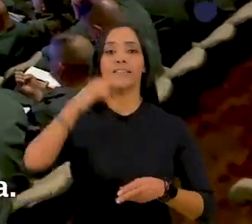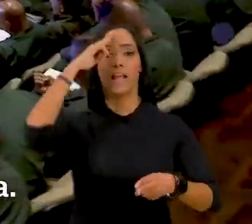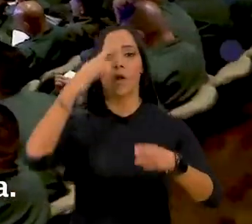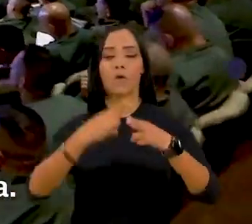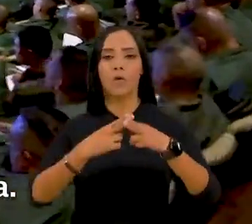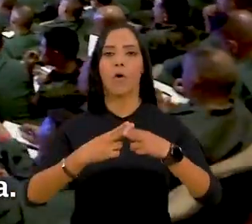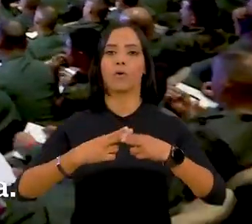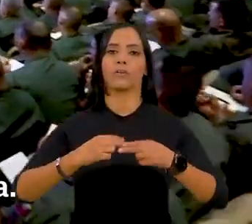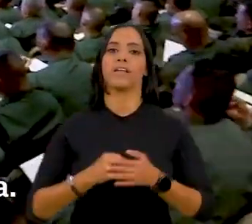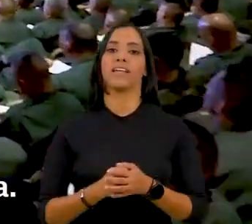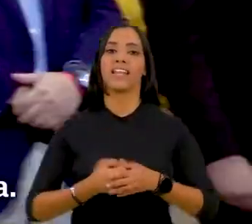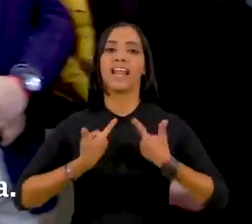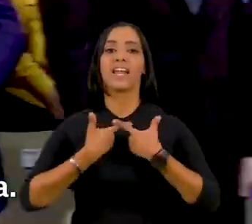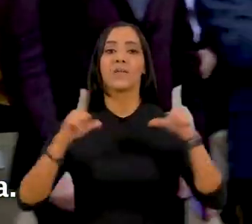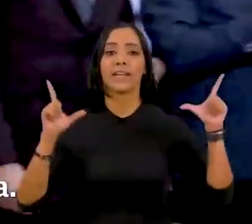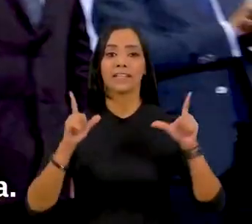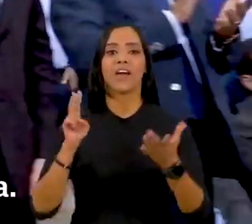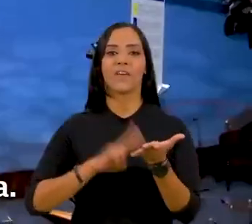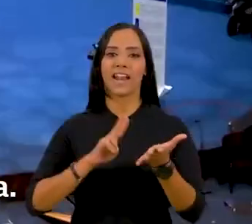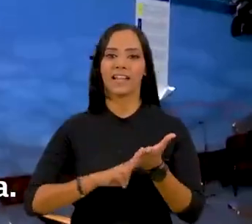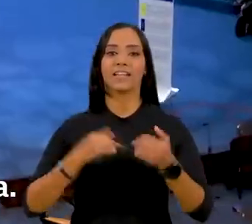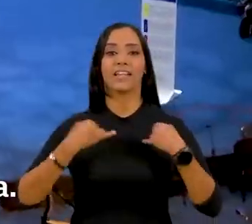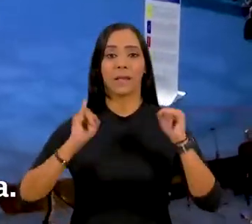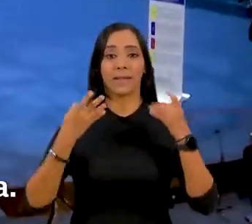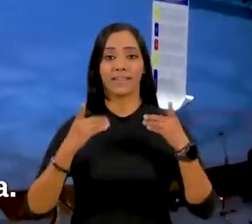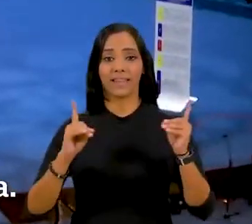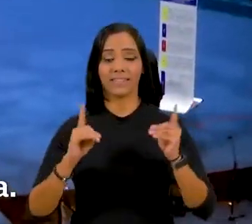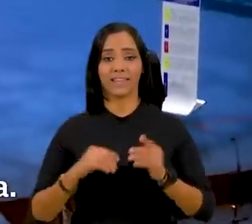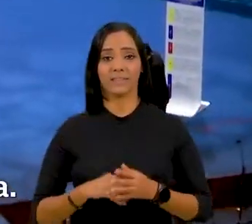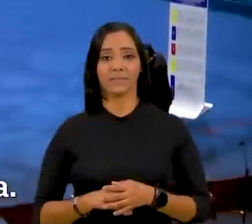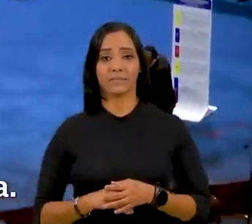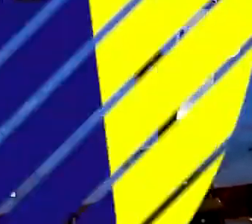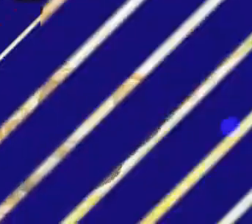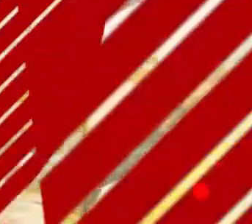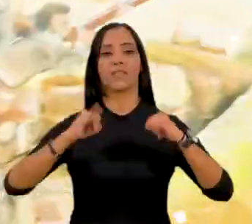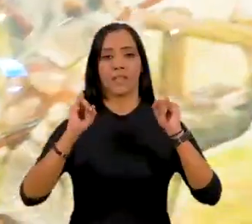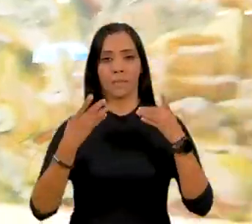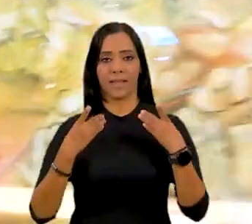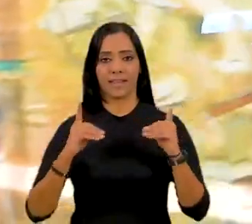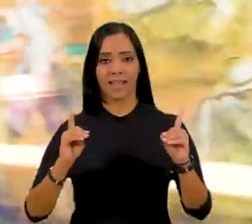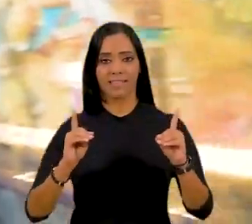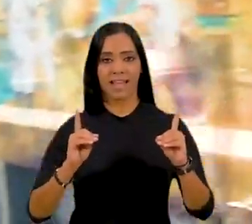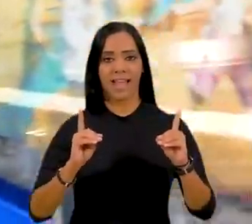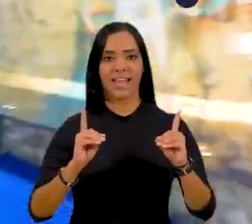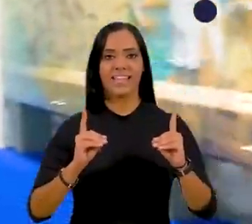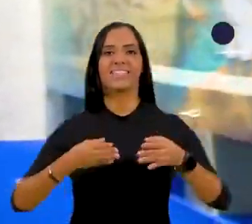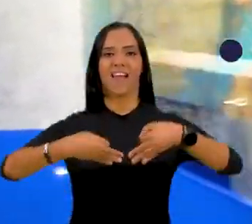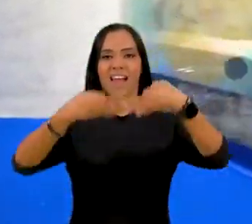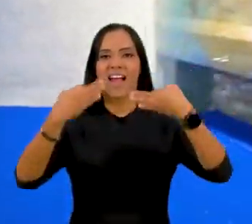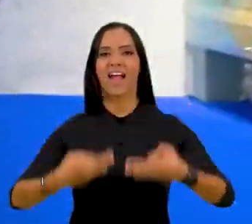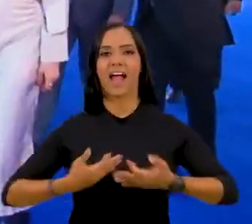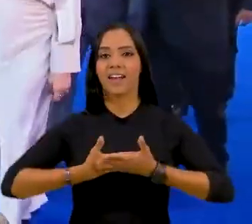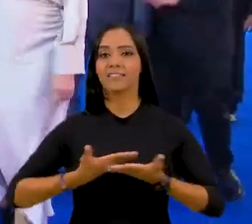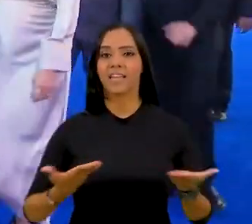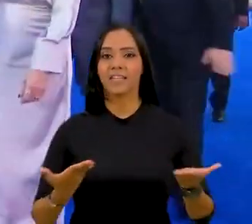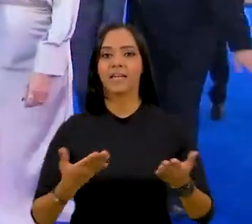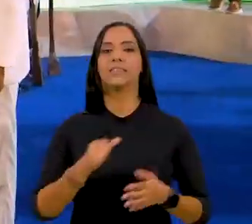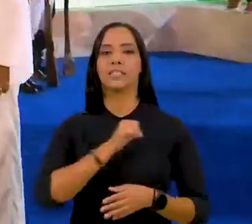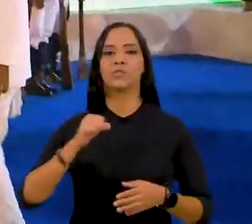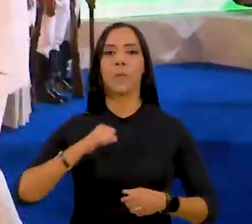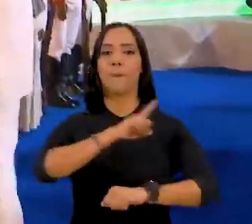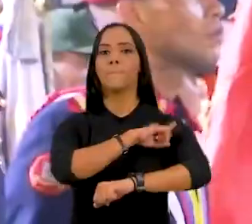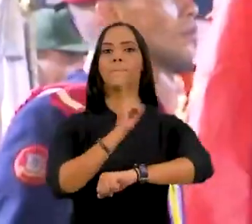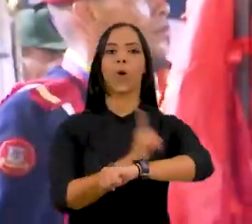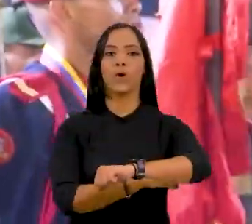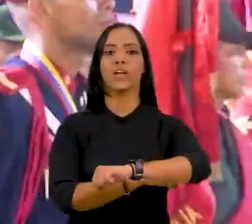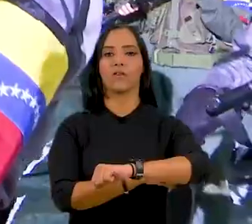dignidad, del honor, del decoro, de la libertad verdadera, de la independencia. La independencia se garantiza